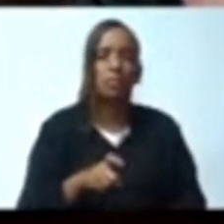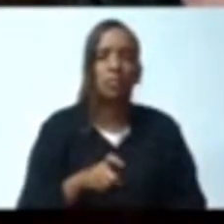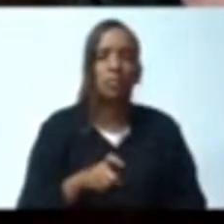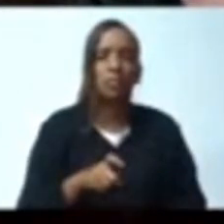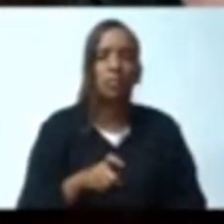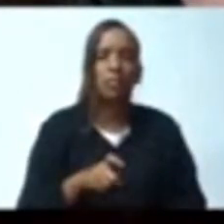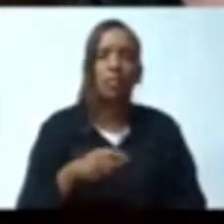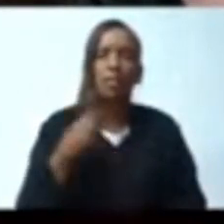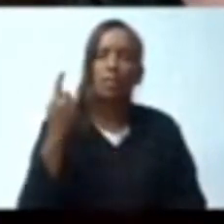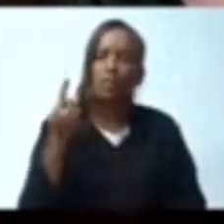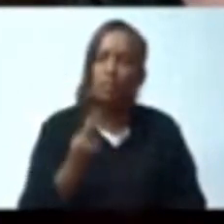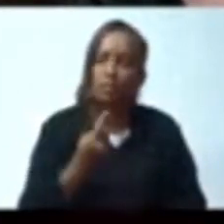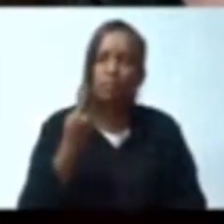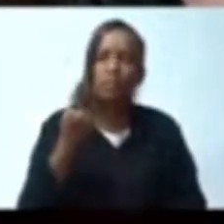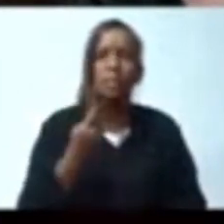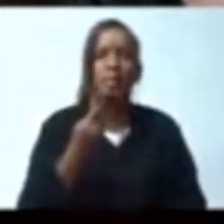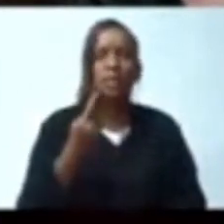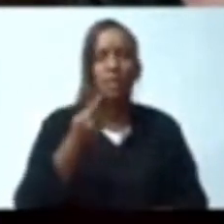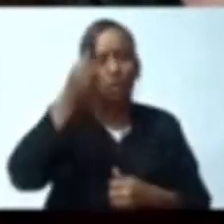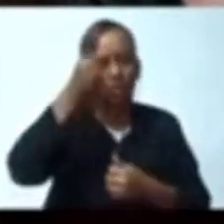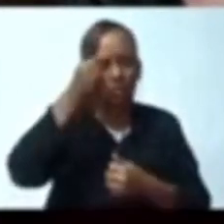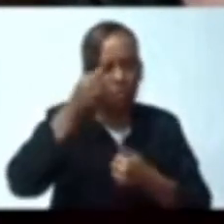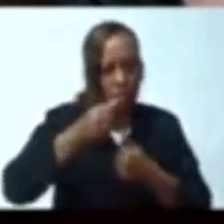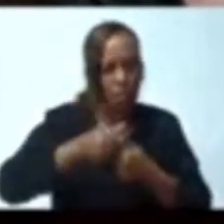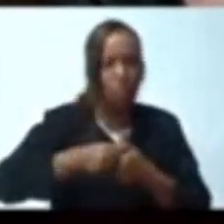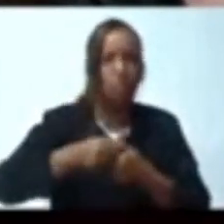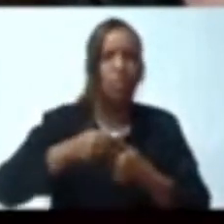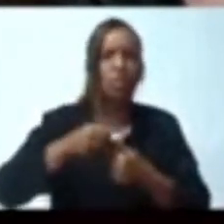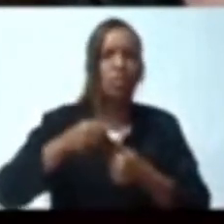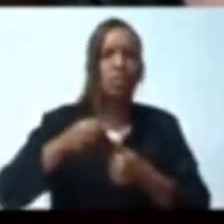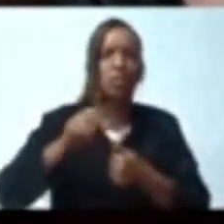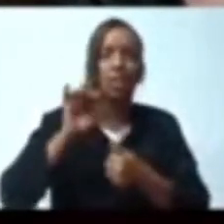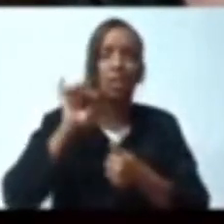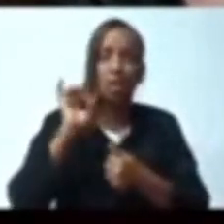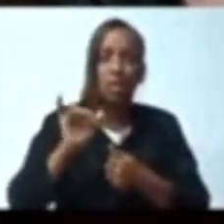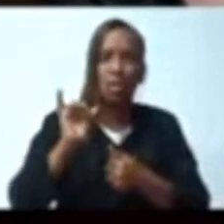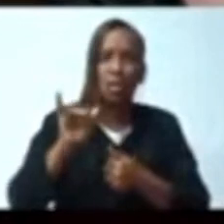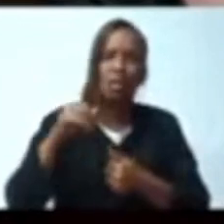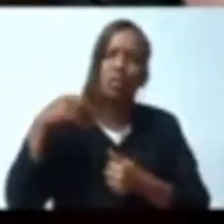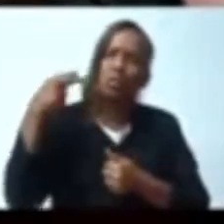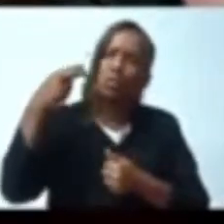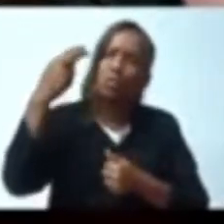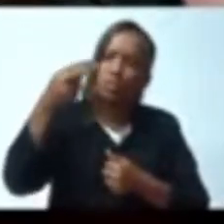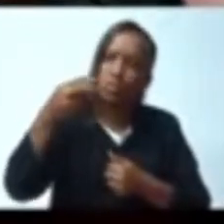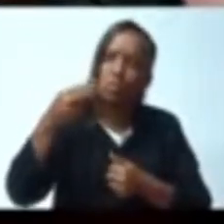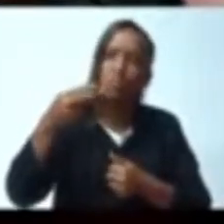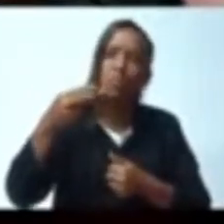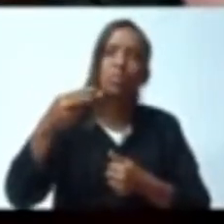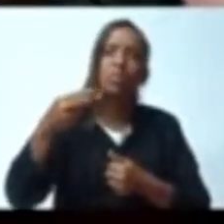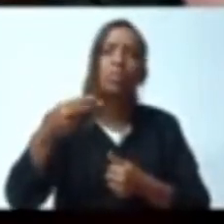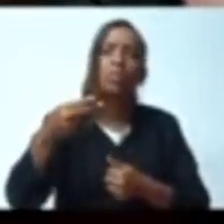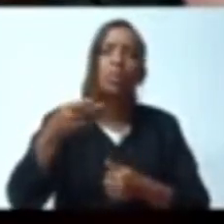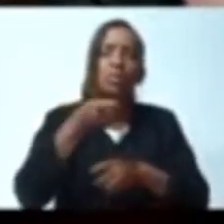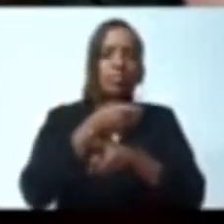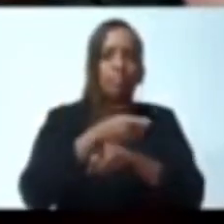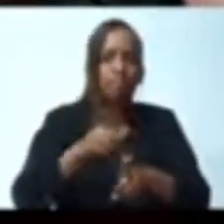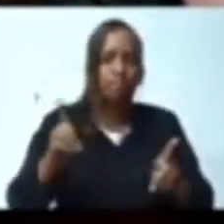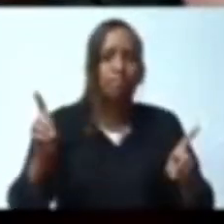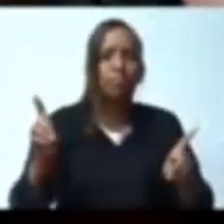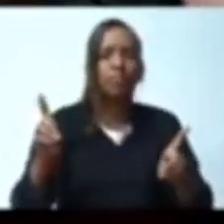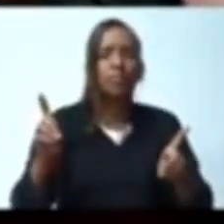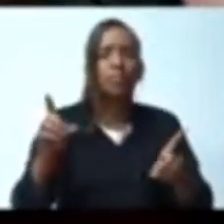un ejercicio para rescatar los valores democráticos y los hombres y las